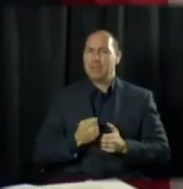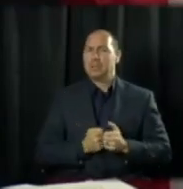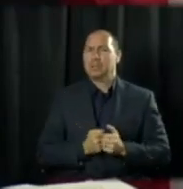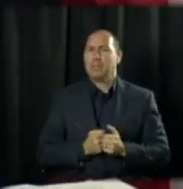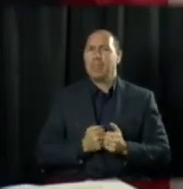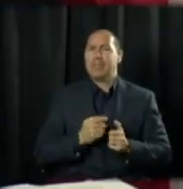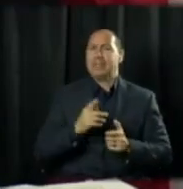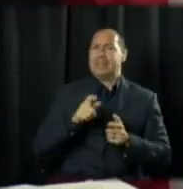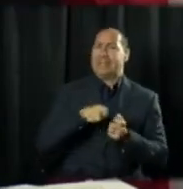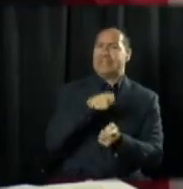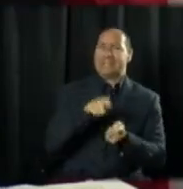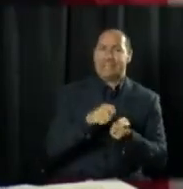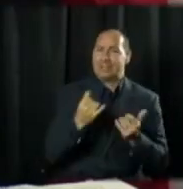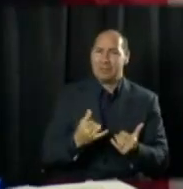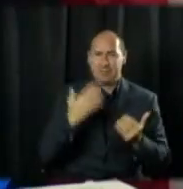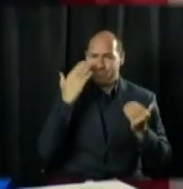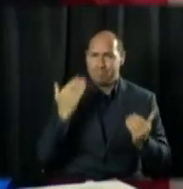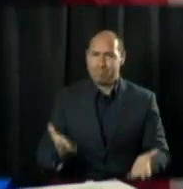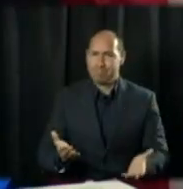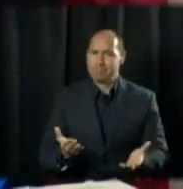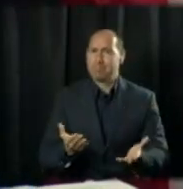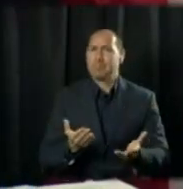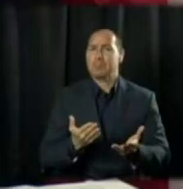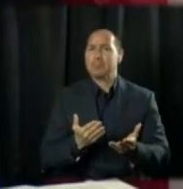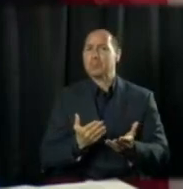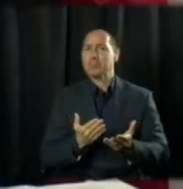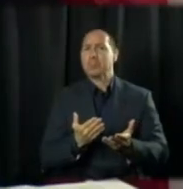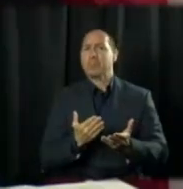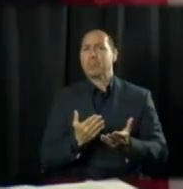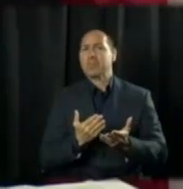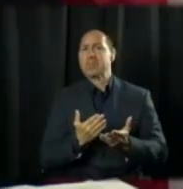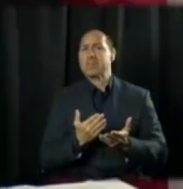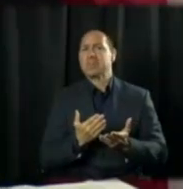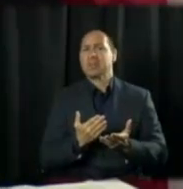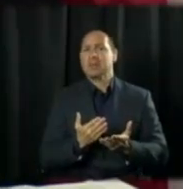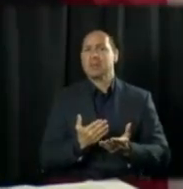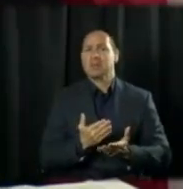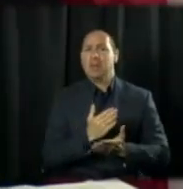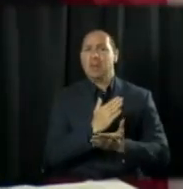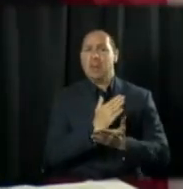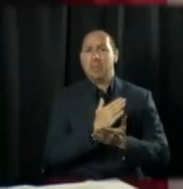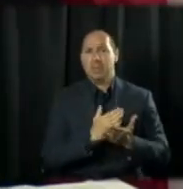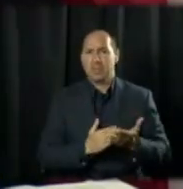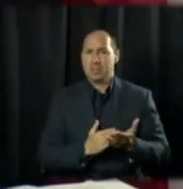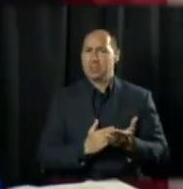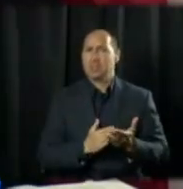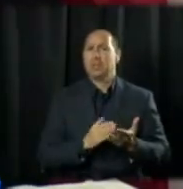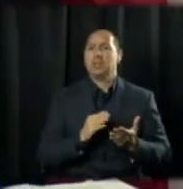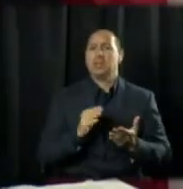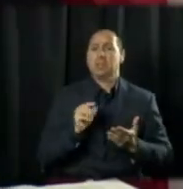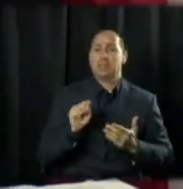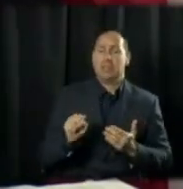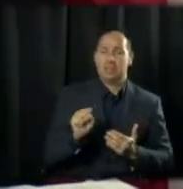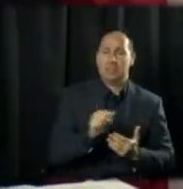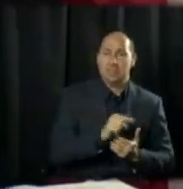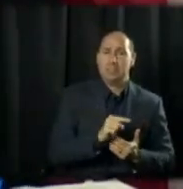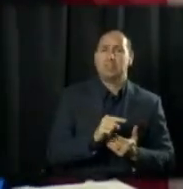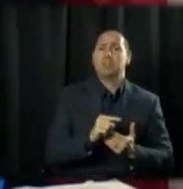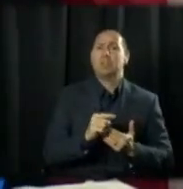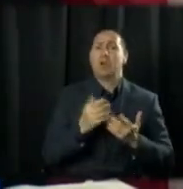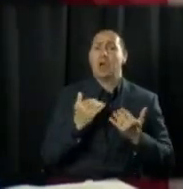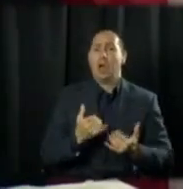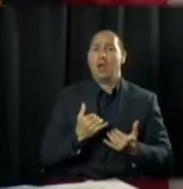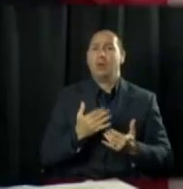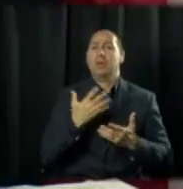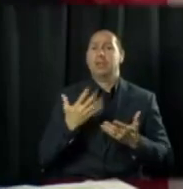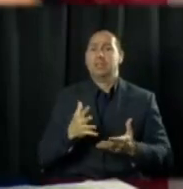espacios incrementales tienen que presupuestarse. Pero la mitad de esos números ya están en posiciones vacantes en la línea